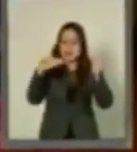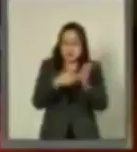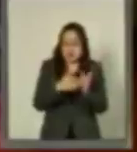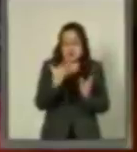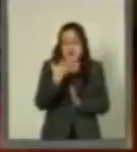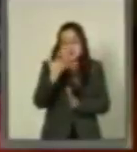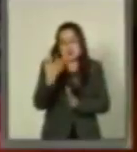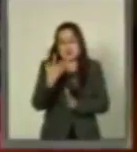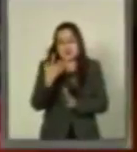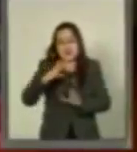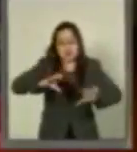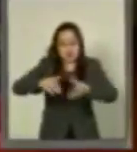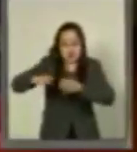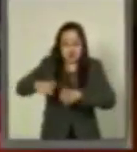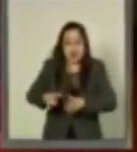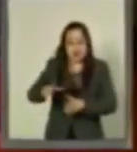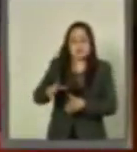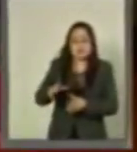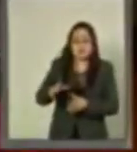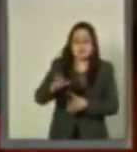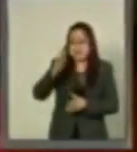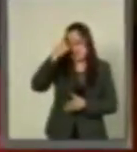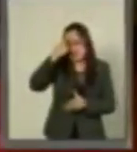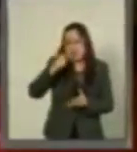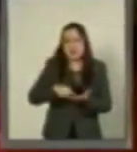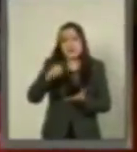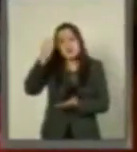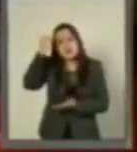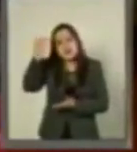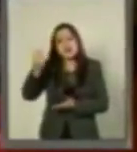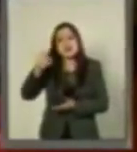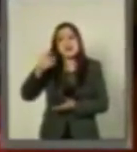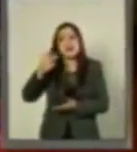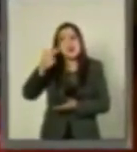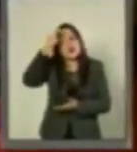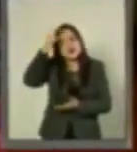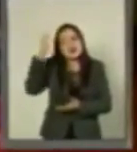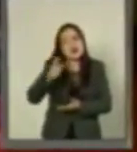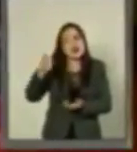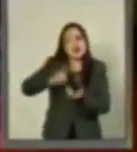me equivoco que me disculpen los senadores de este estado, pero le digo los de Hidalgo, que son 5.000 comunidades.